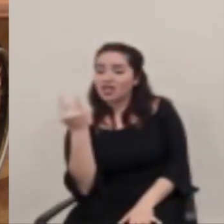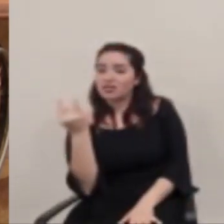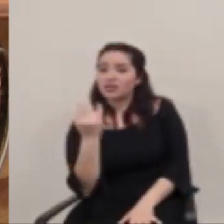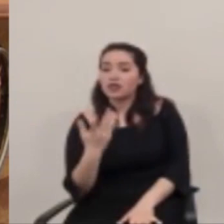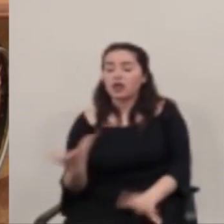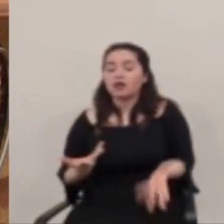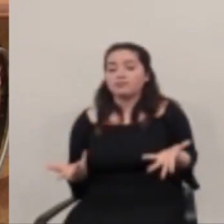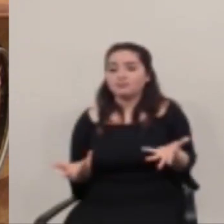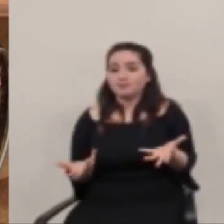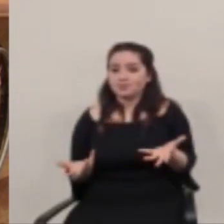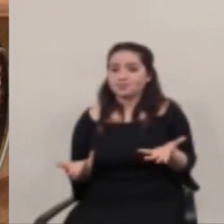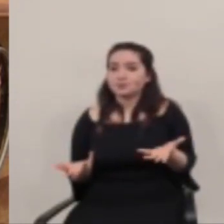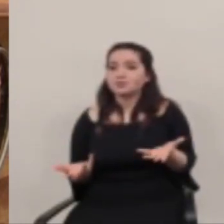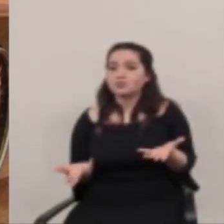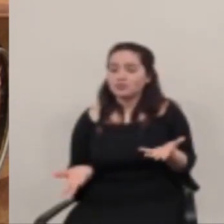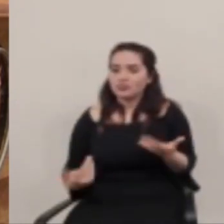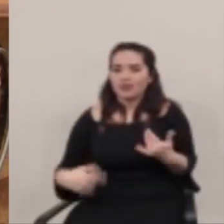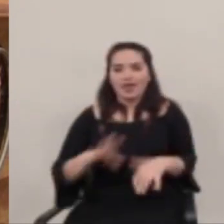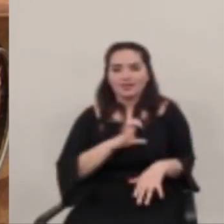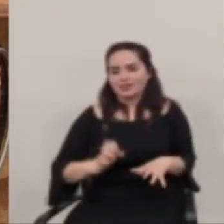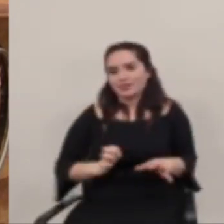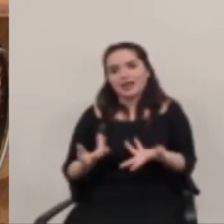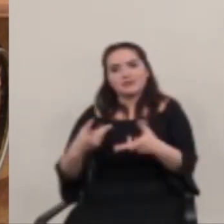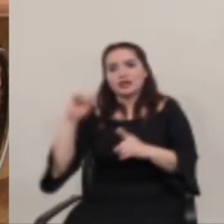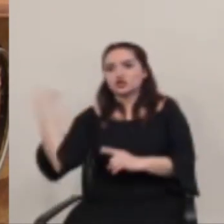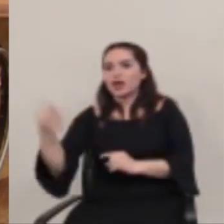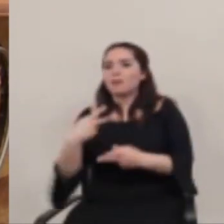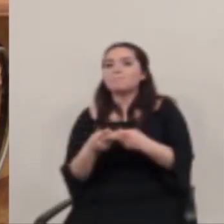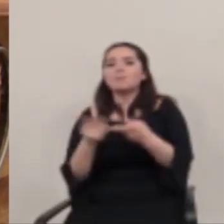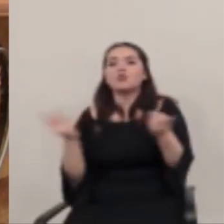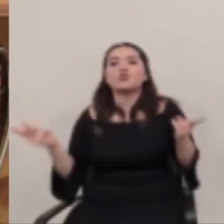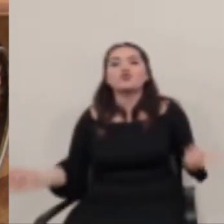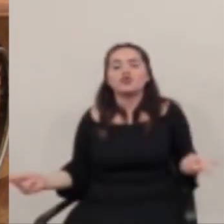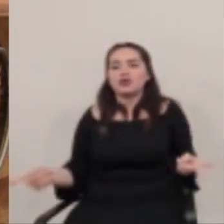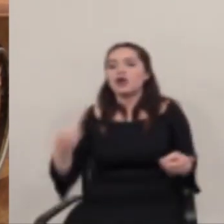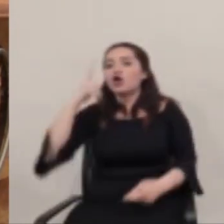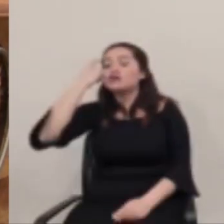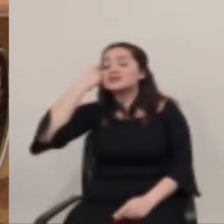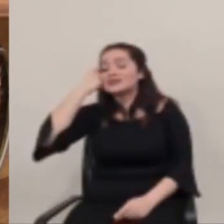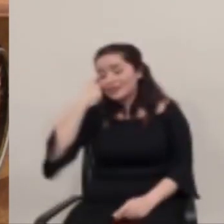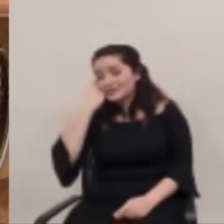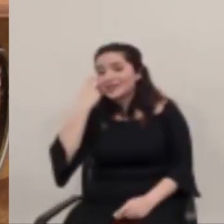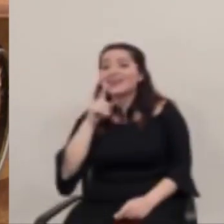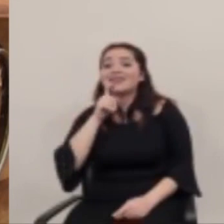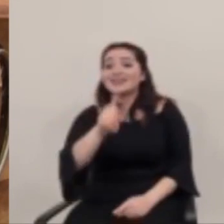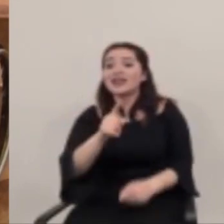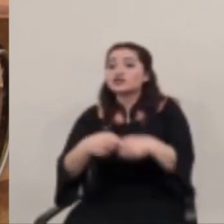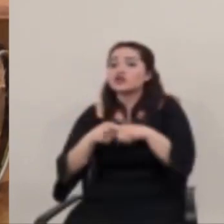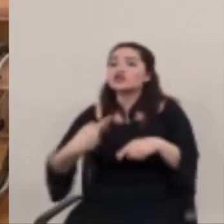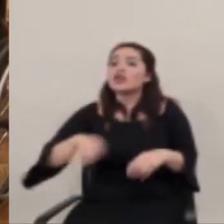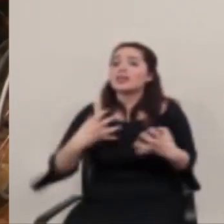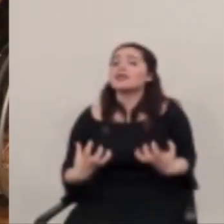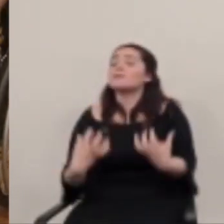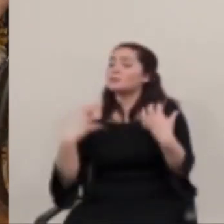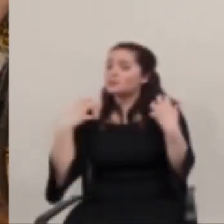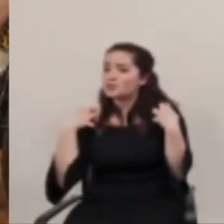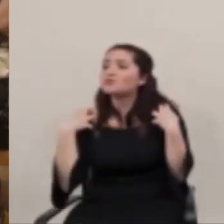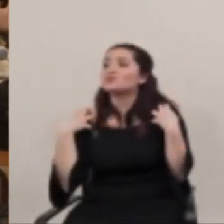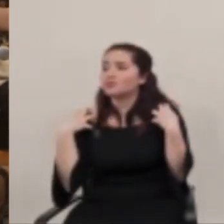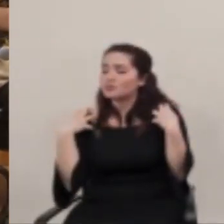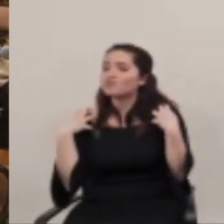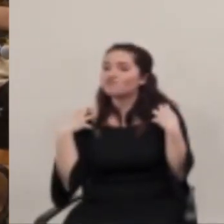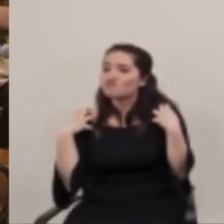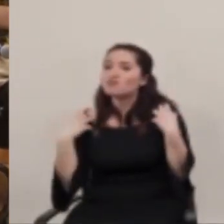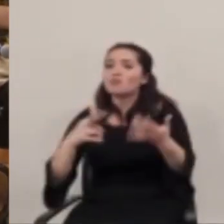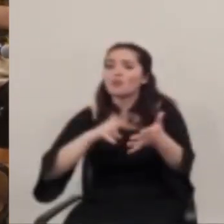como universidad estatal, nacional y pública y como conciencia crítica de la sociedad nos hacemos cargo de esta fundamental